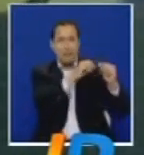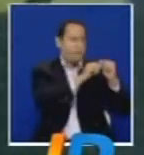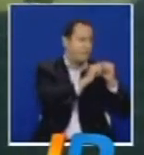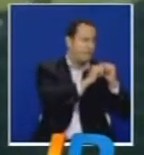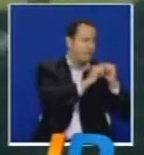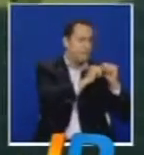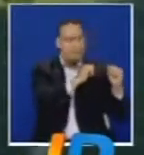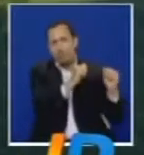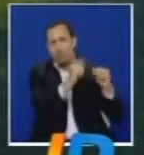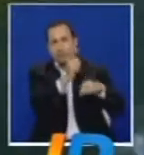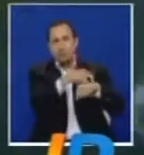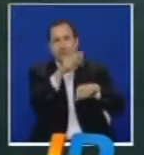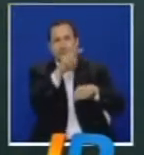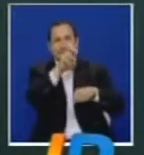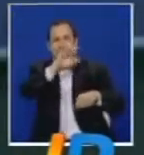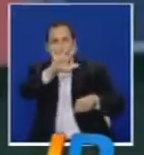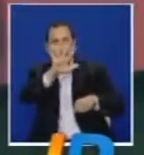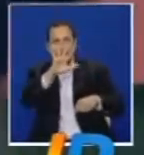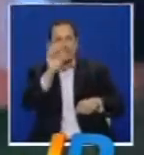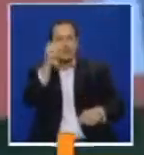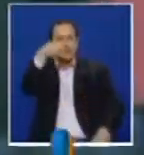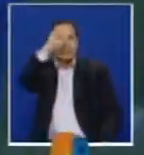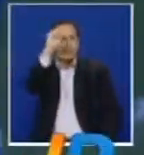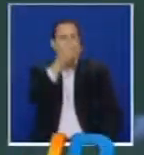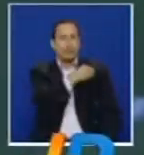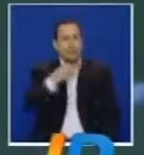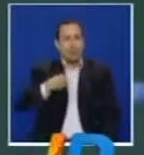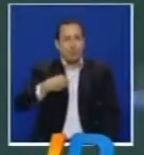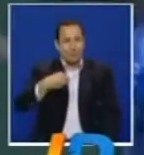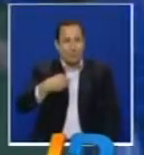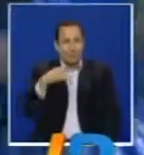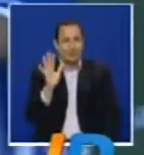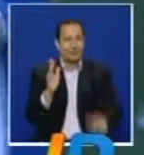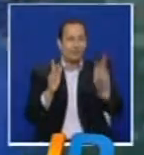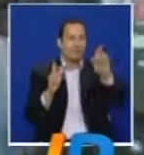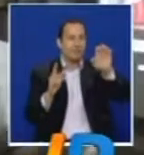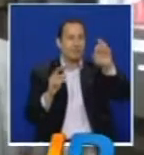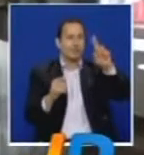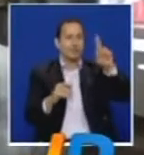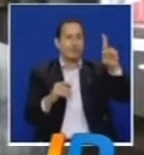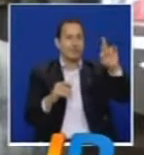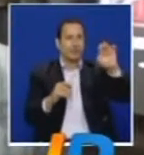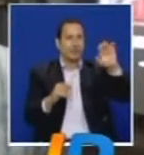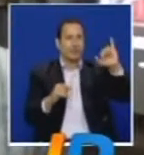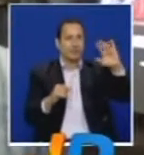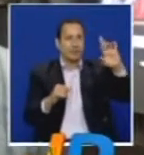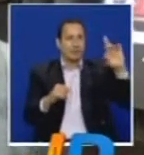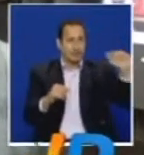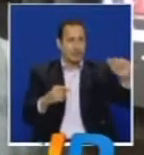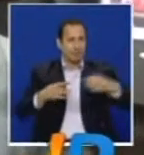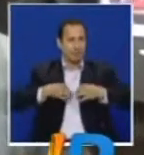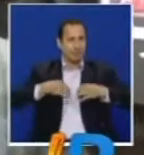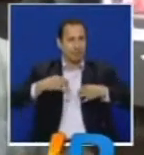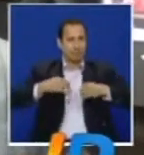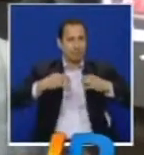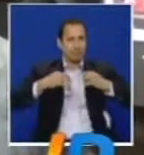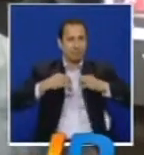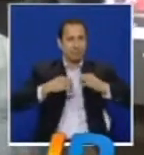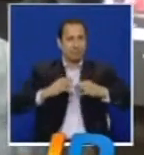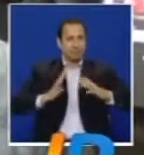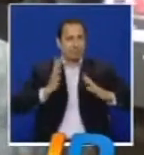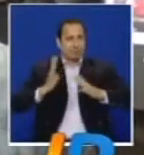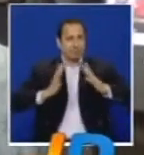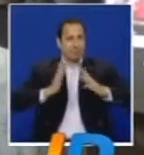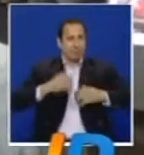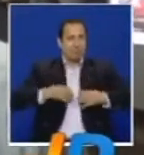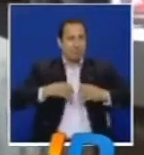minuto 75, le dio el triunfo al Porto 1-0 sobre Pacos de Ferreira. Con la gala de Orlando Marmolejo,